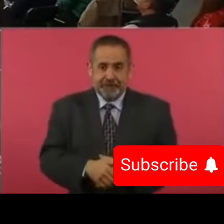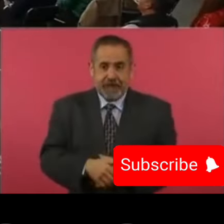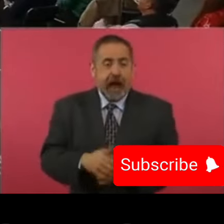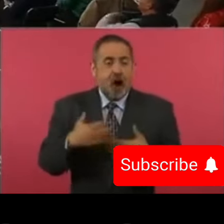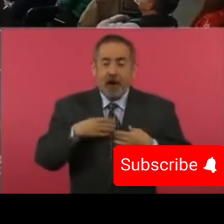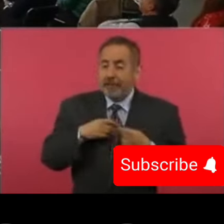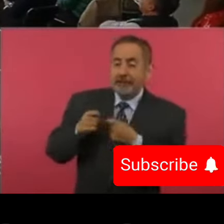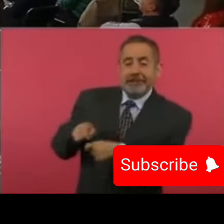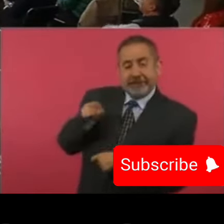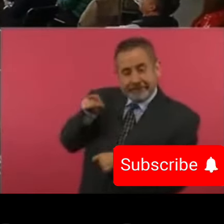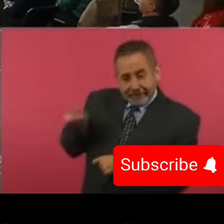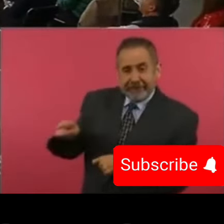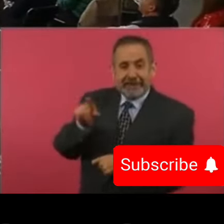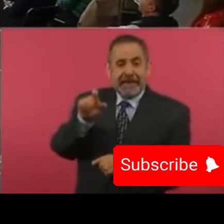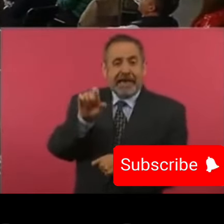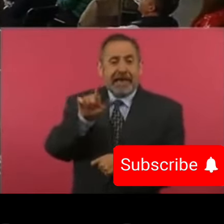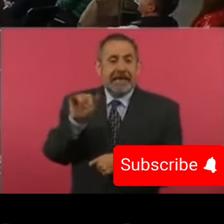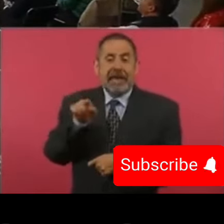decir